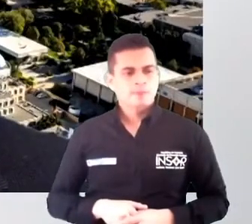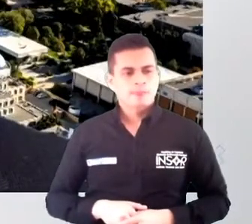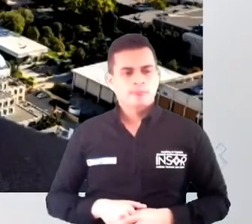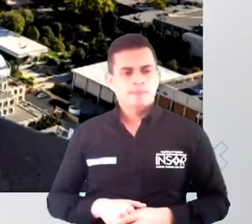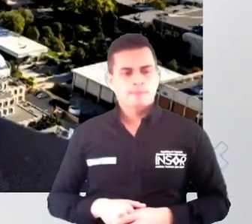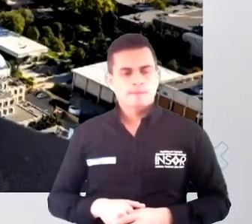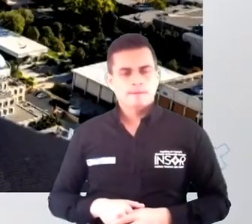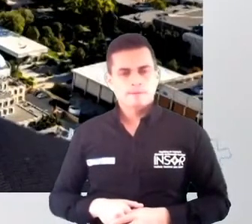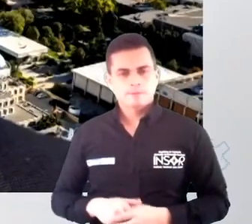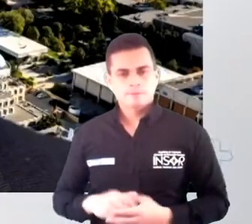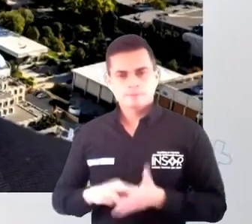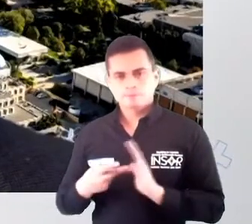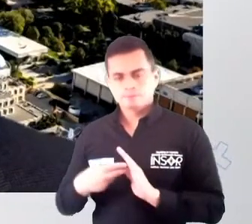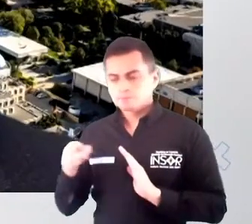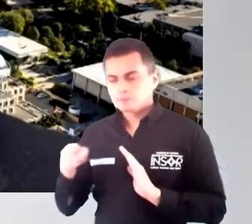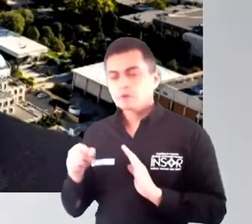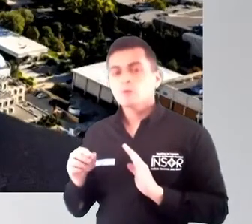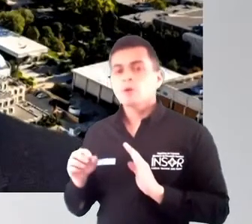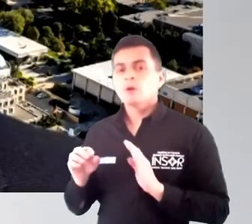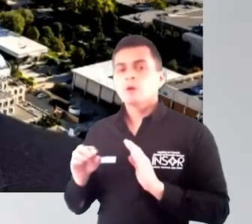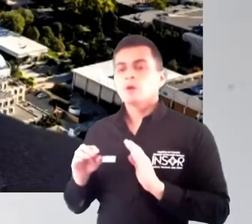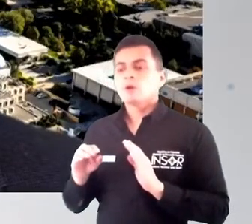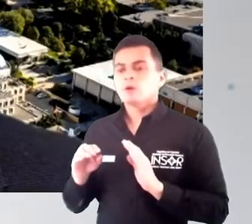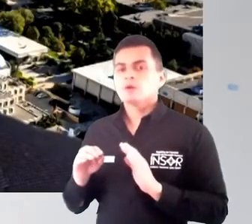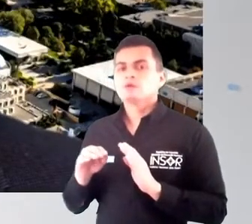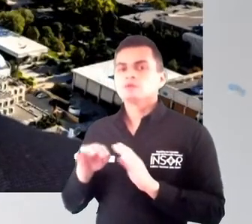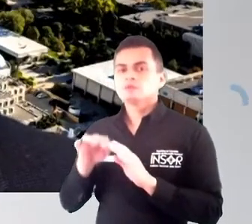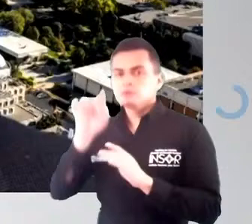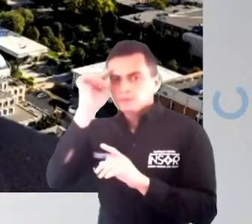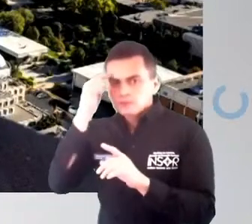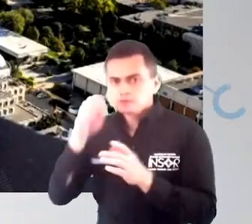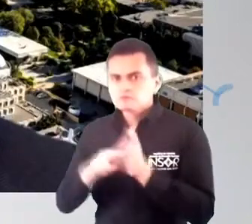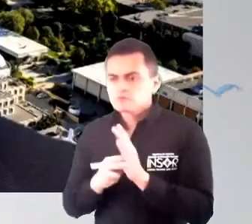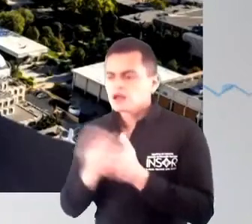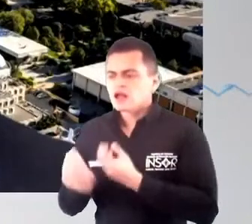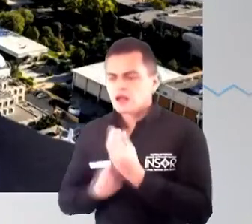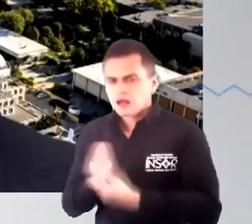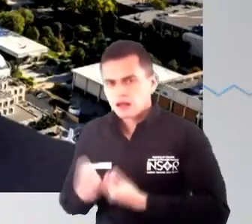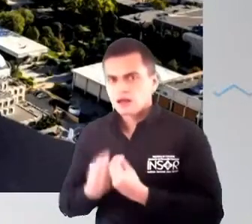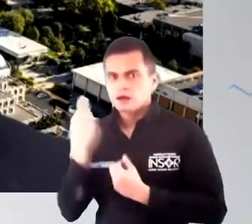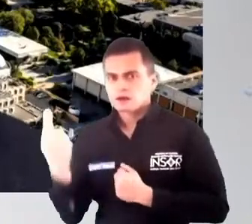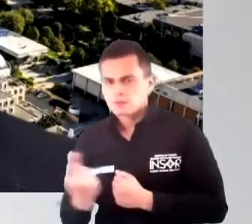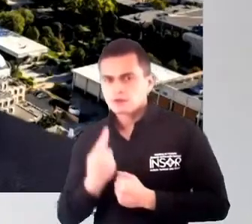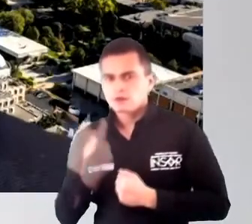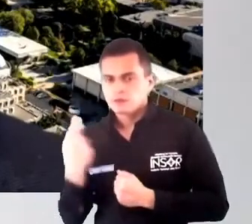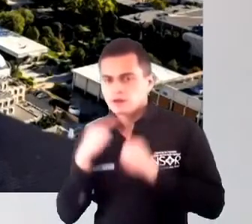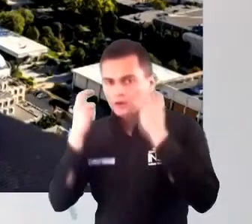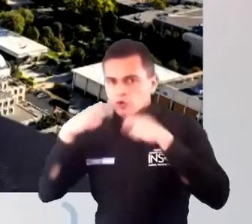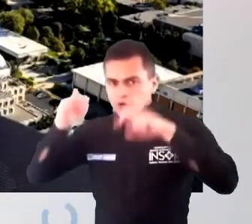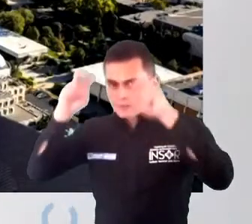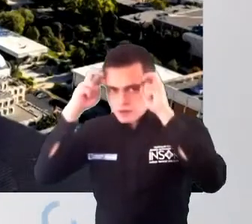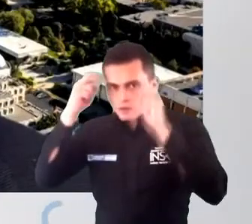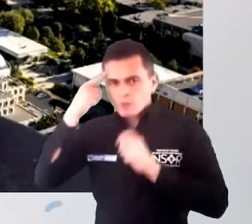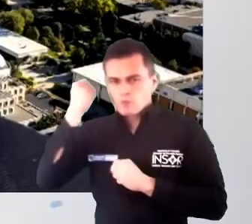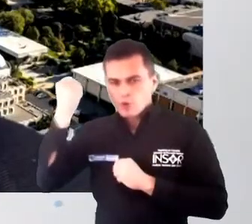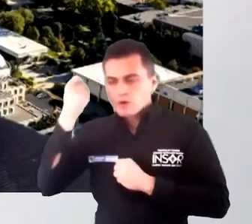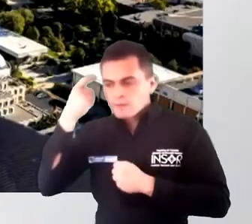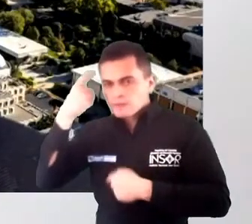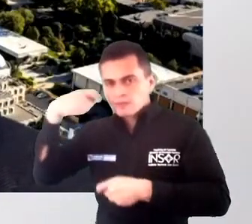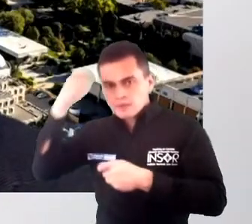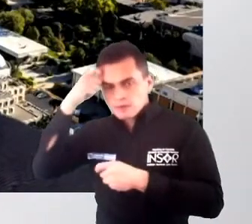inferior es solamente tratar de conocer y repetir los hechos y el conocimiento. Y en la parte